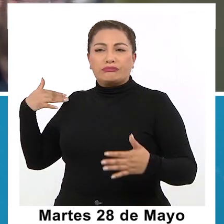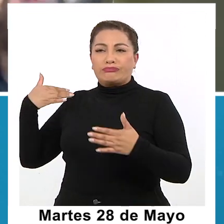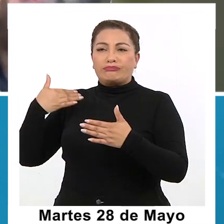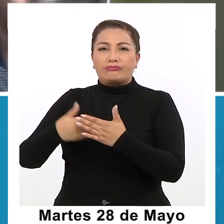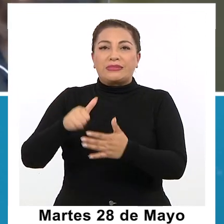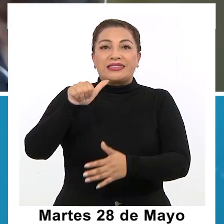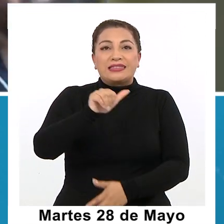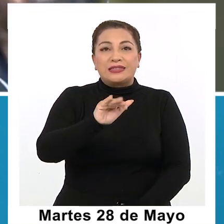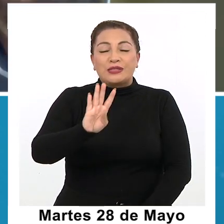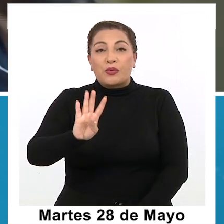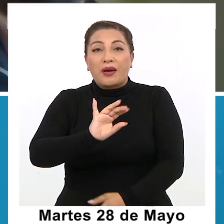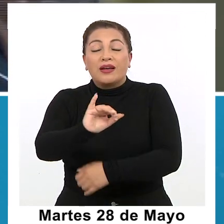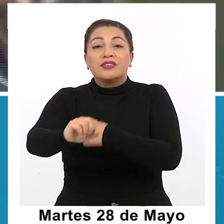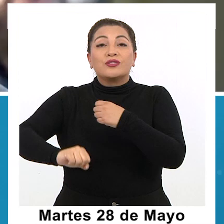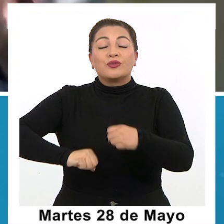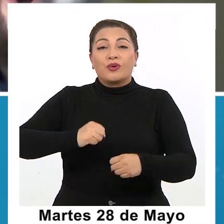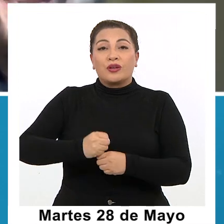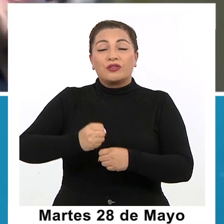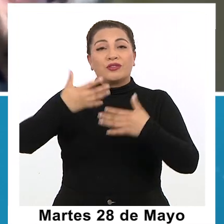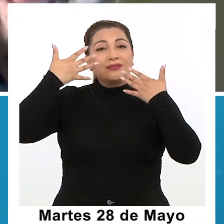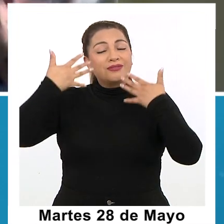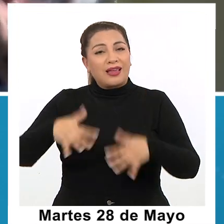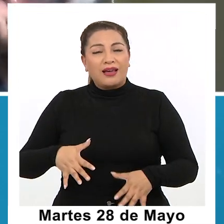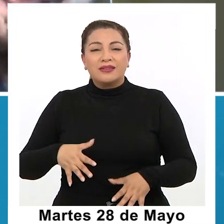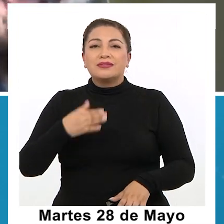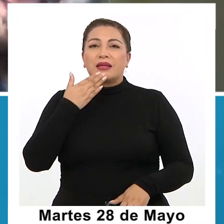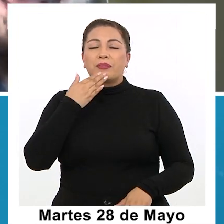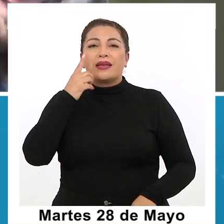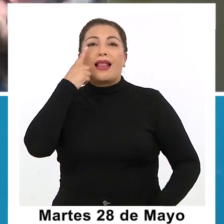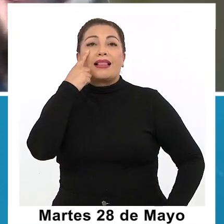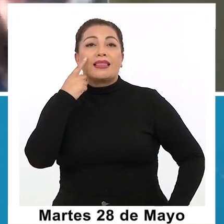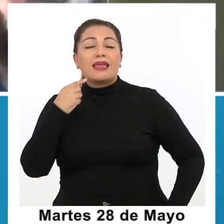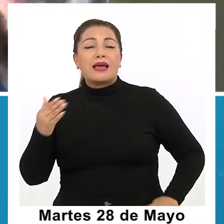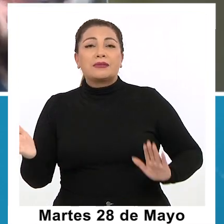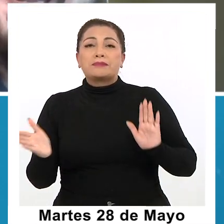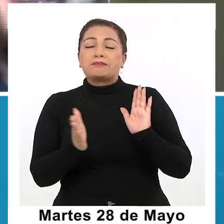64 años y a la vez se instauró el Día